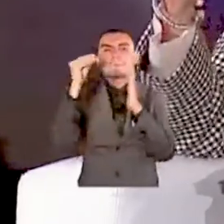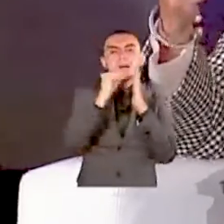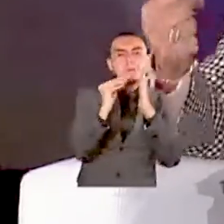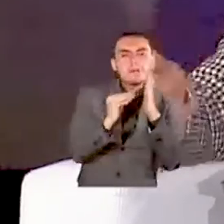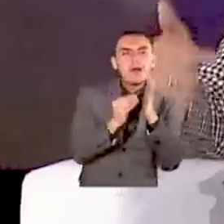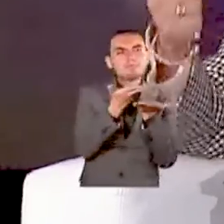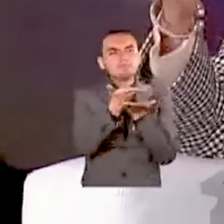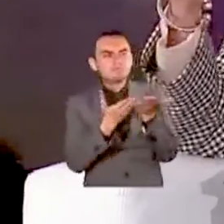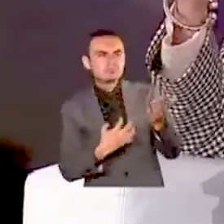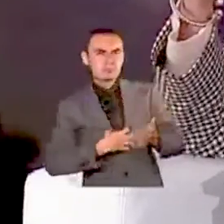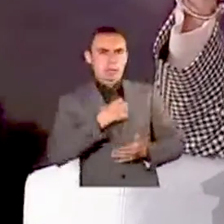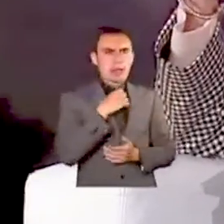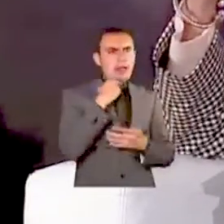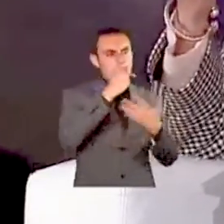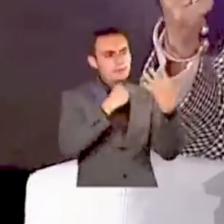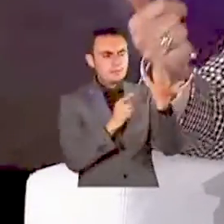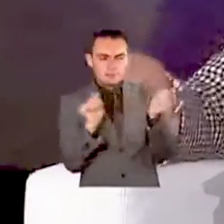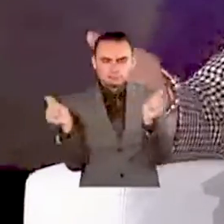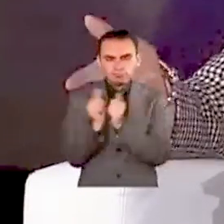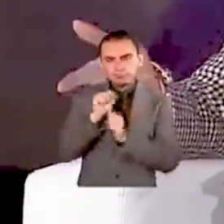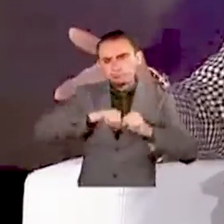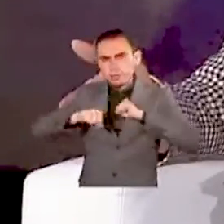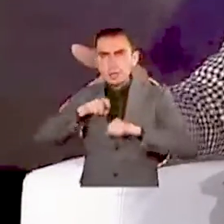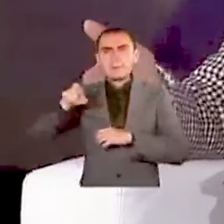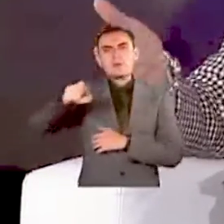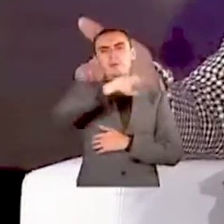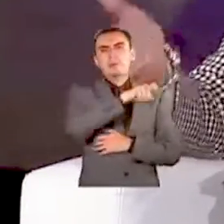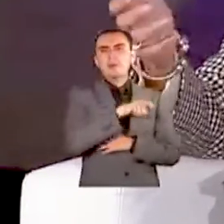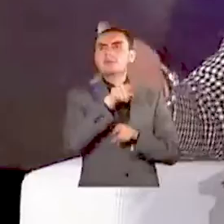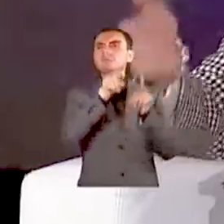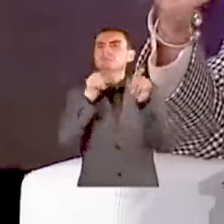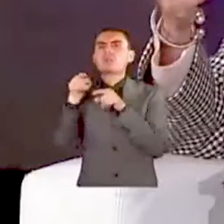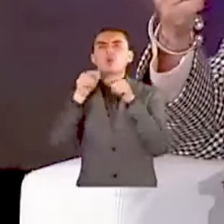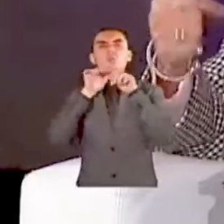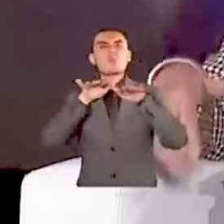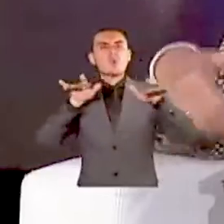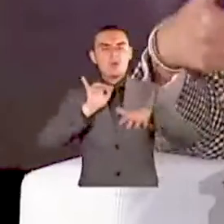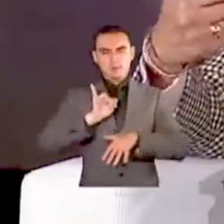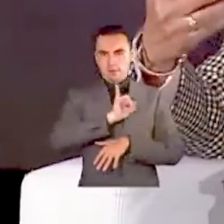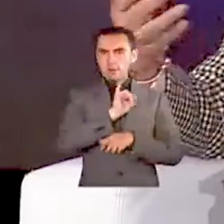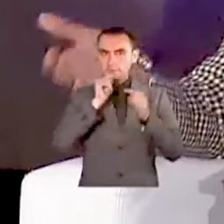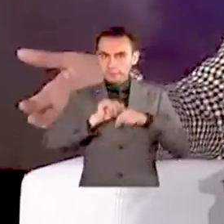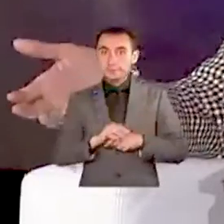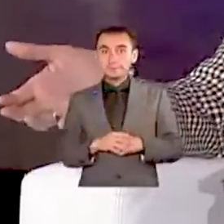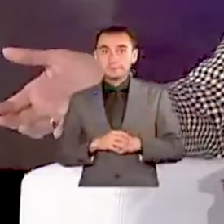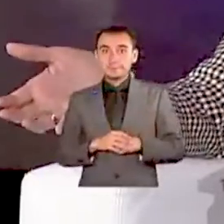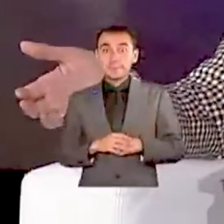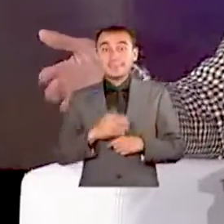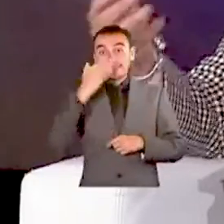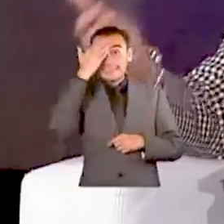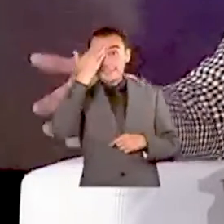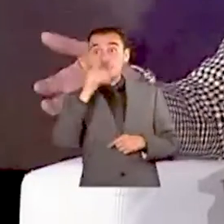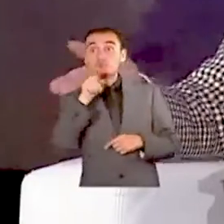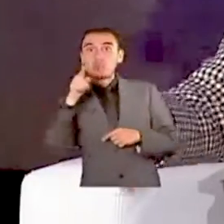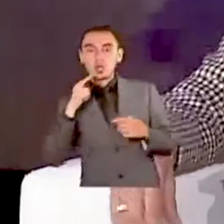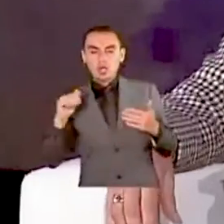requerimientos, solicitudes, acompañamiento a todos los sectores públicos y privados, al organismo rector en salud, que es el Ministerio